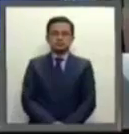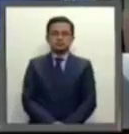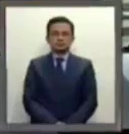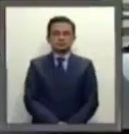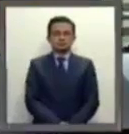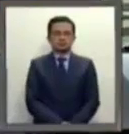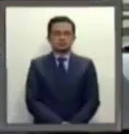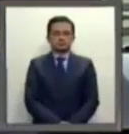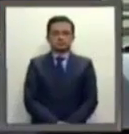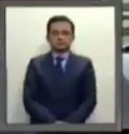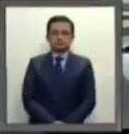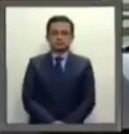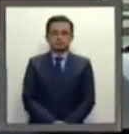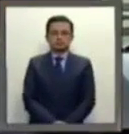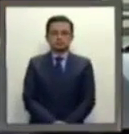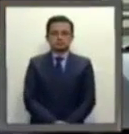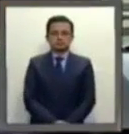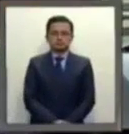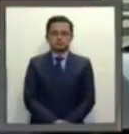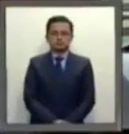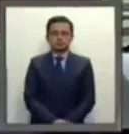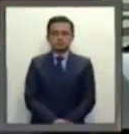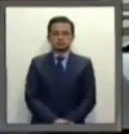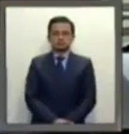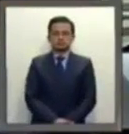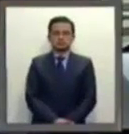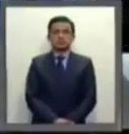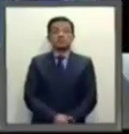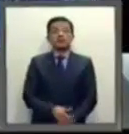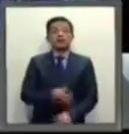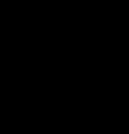Consulte la